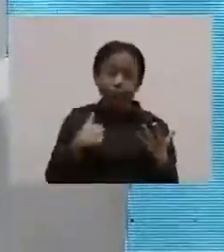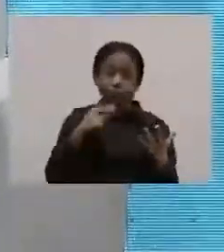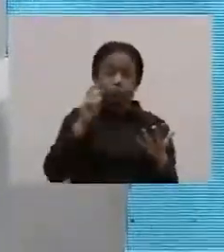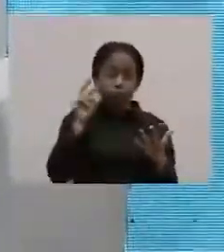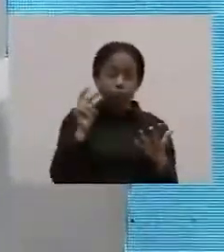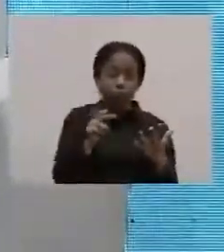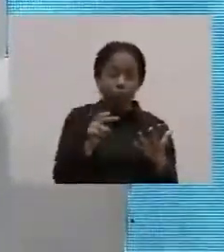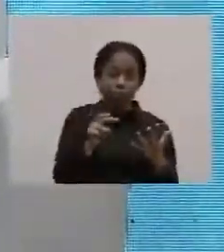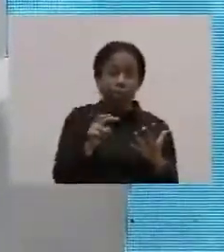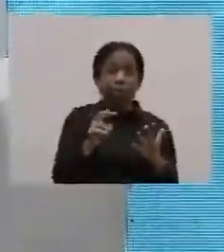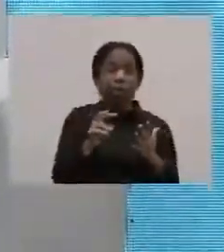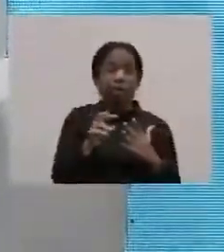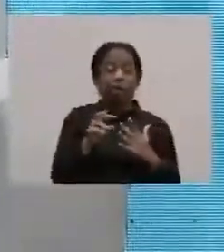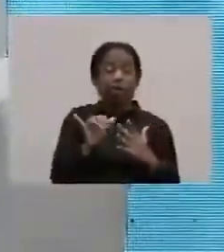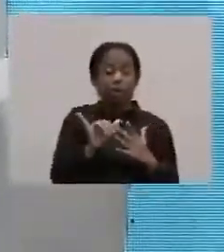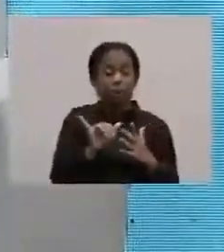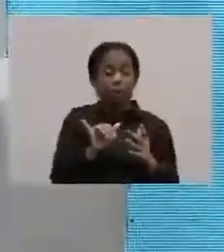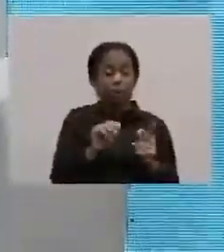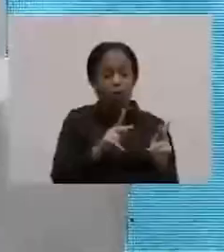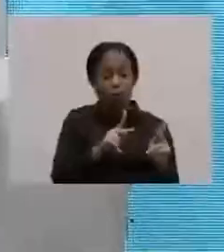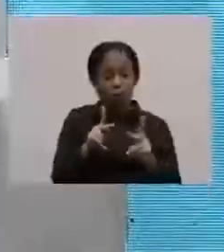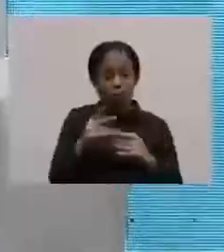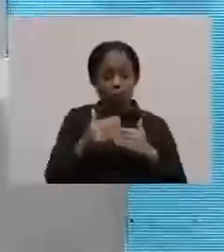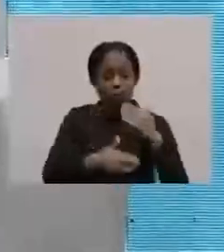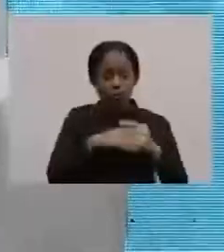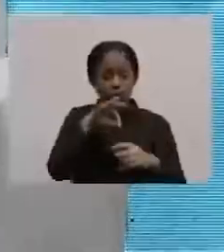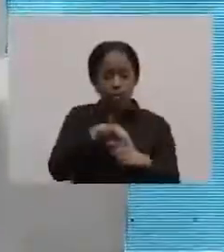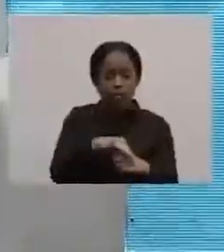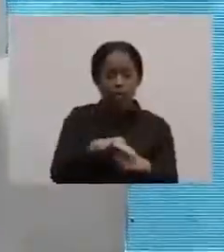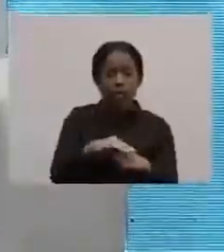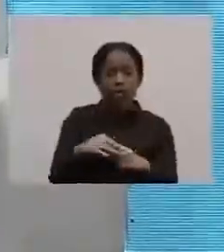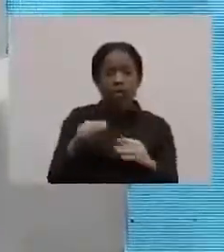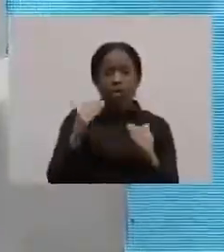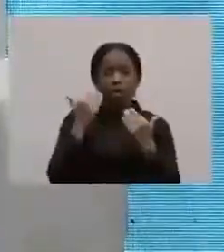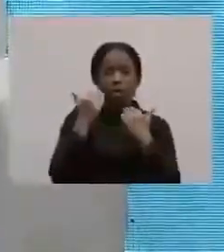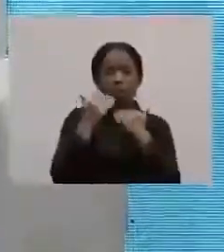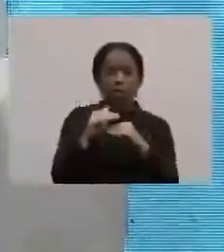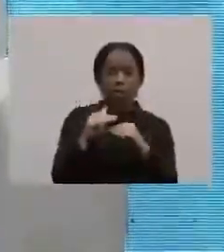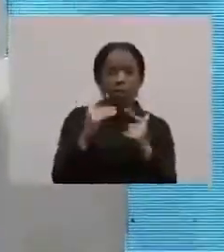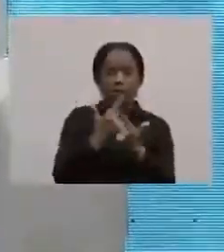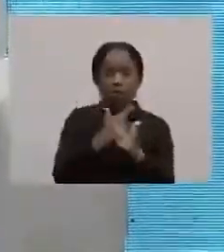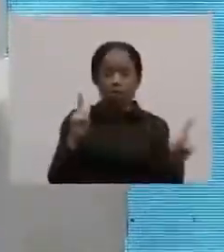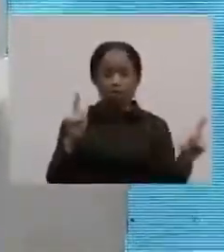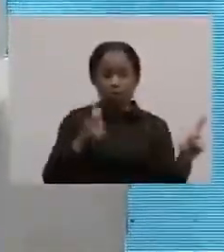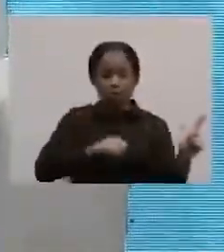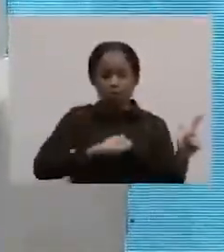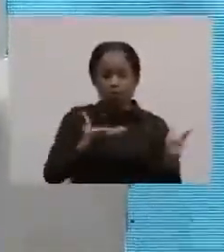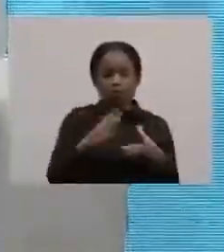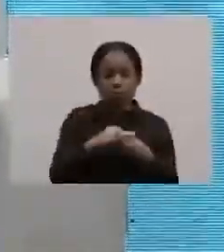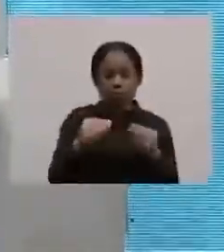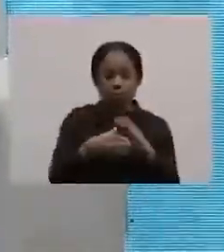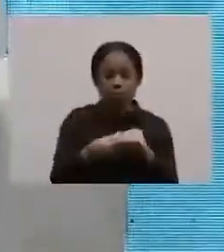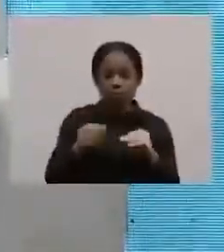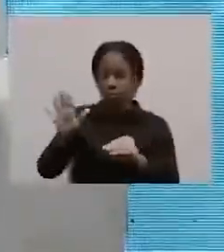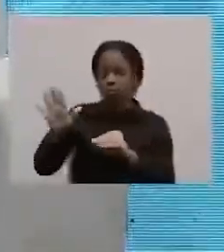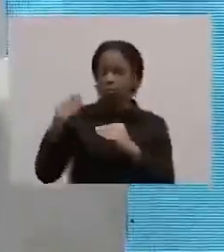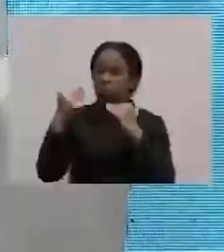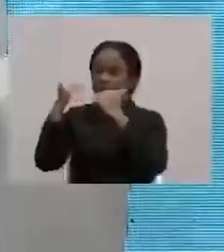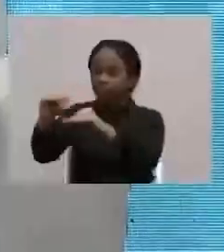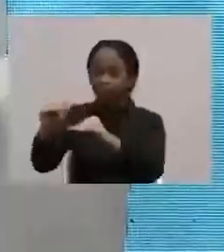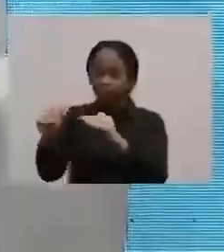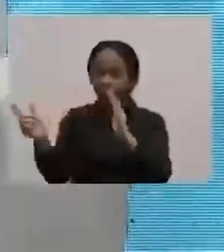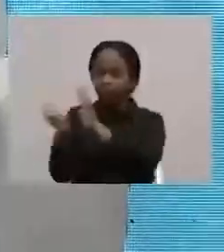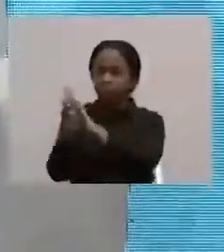en los procesos electorales, los límites de la libertad cuando atentan contra la libertad ajena,